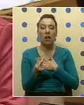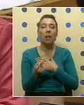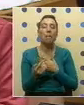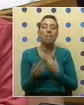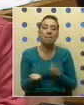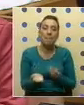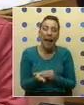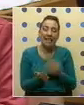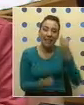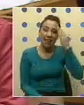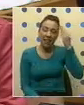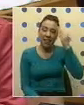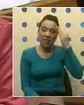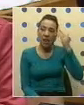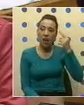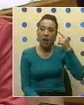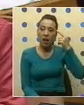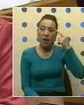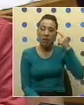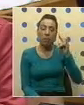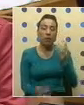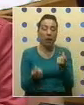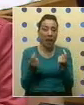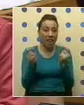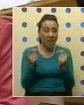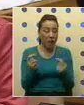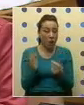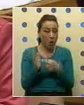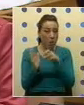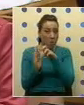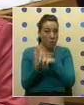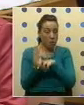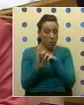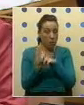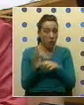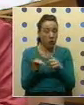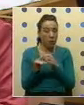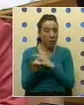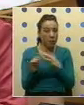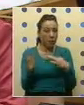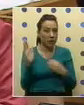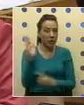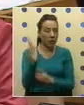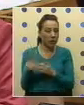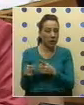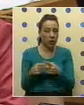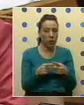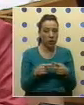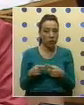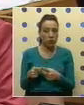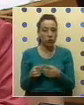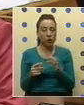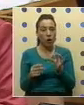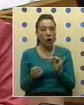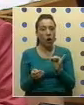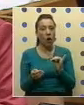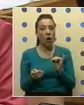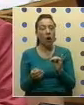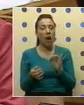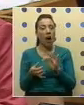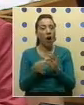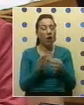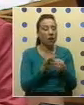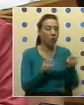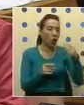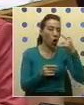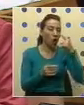días, porque muchas veces evaluar un proyecto de estas características a través del Ministerio de Desarrollo Social o del organismo, conociendo la